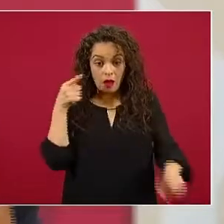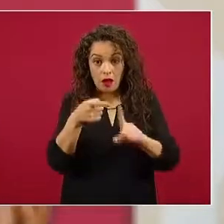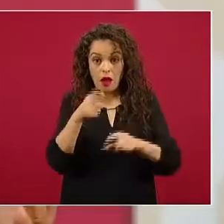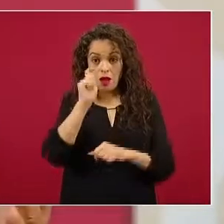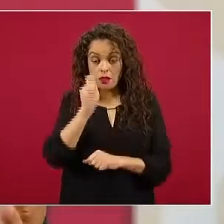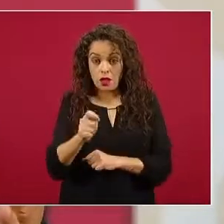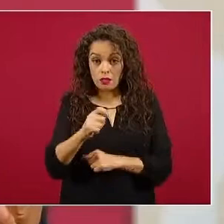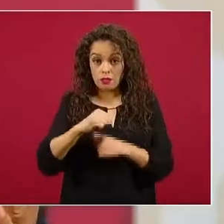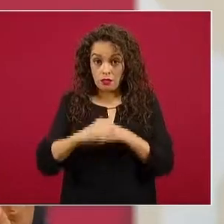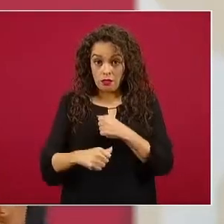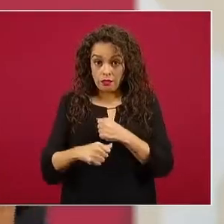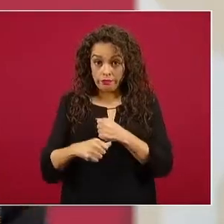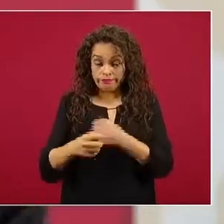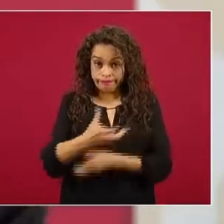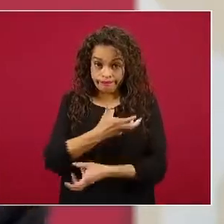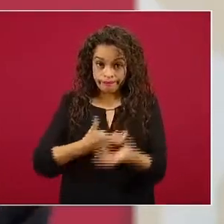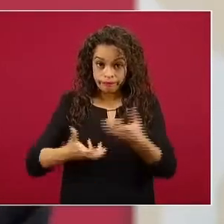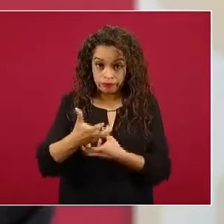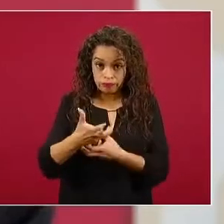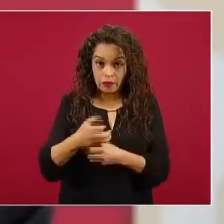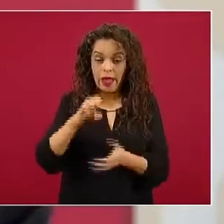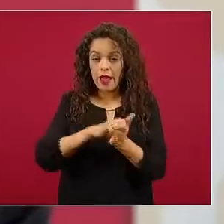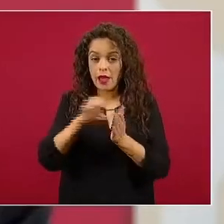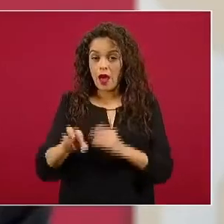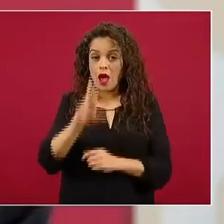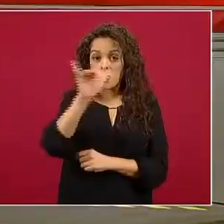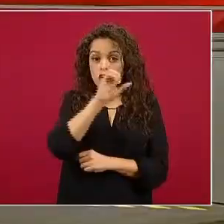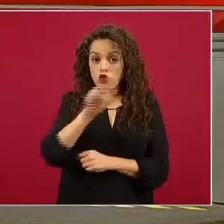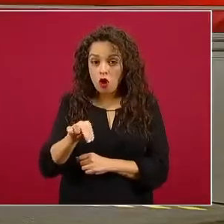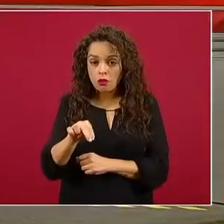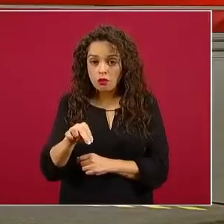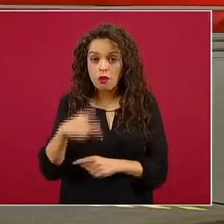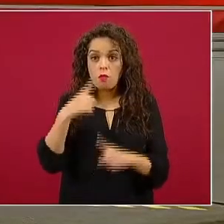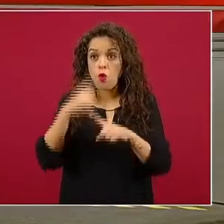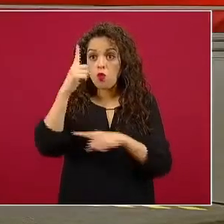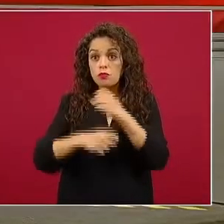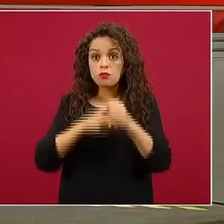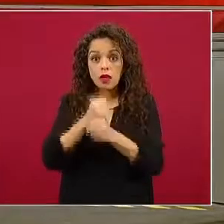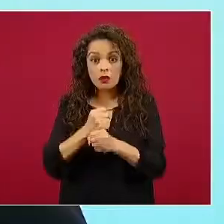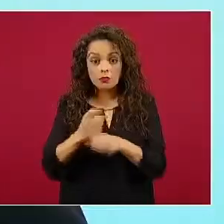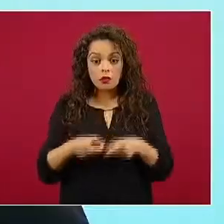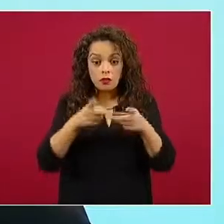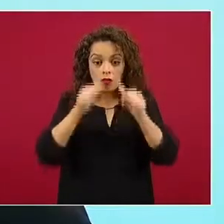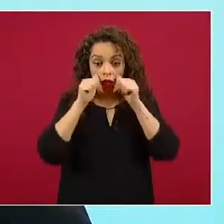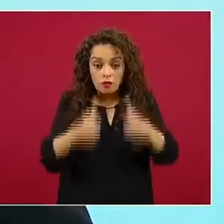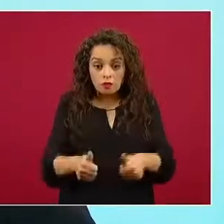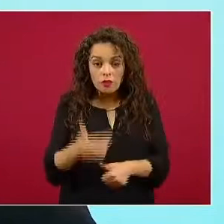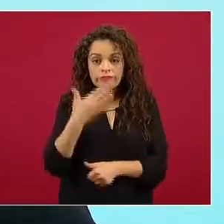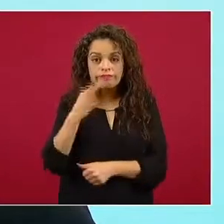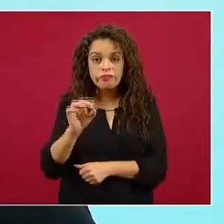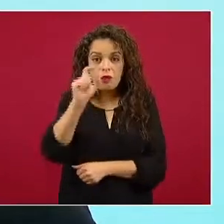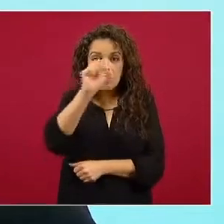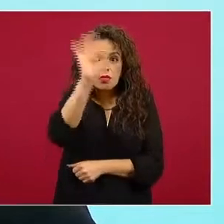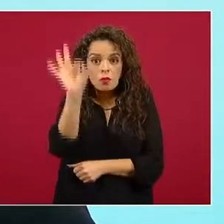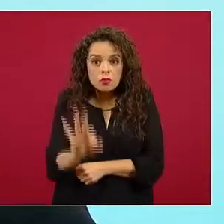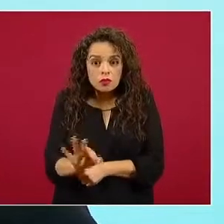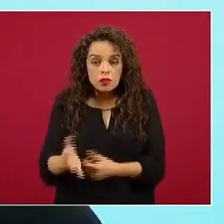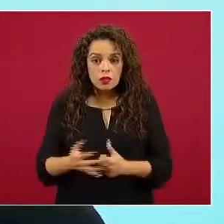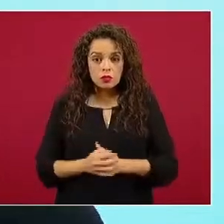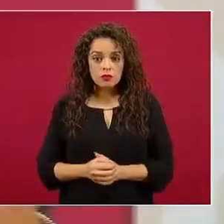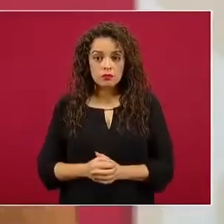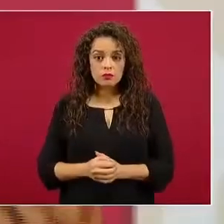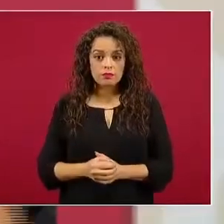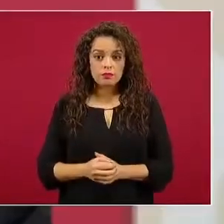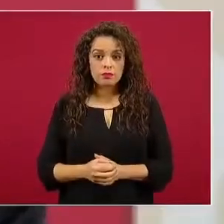hablamos de riñón, del requerimiento anual, solamente estamos dando una atención del 20%, que es lo que el sistema de salud